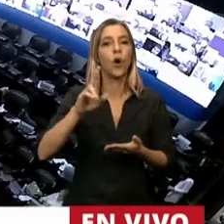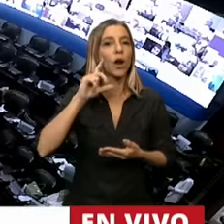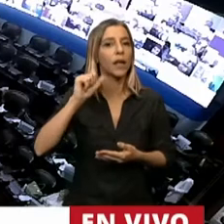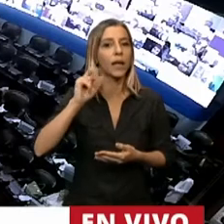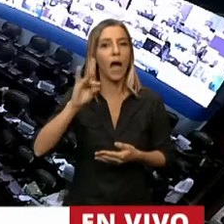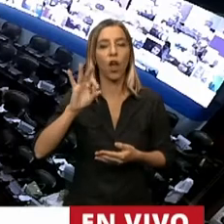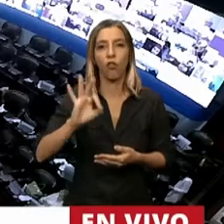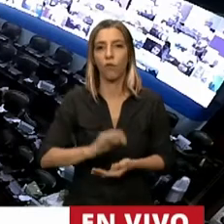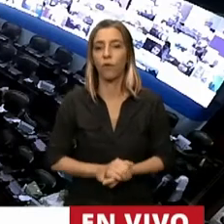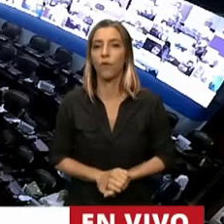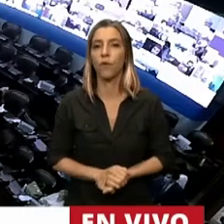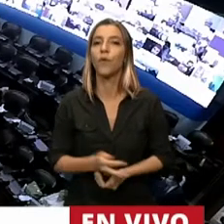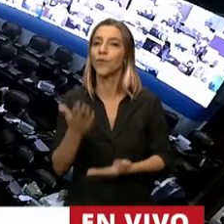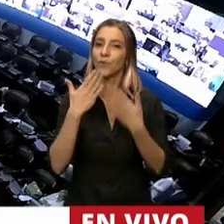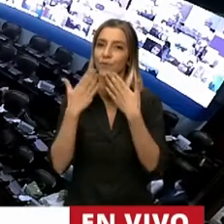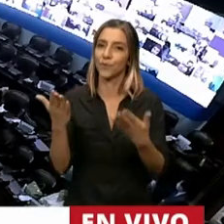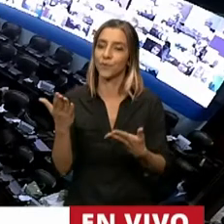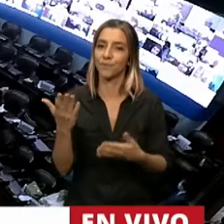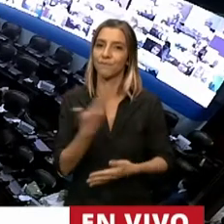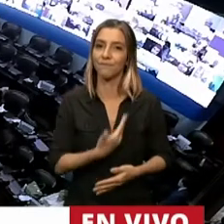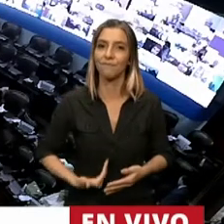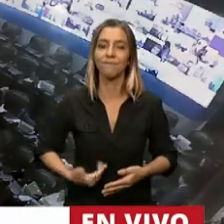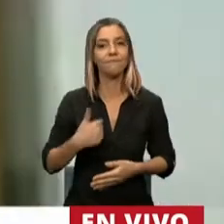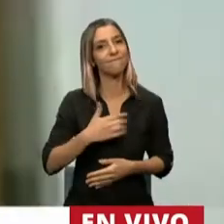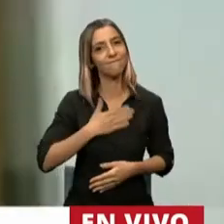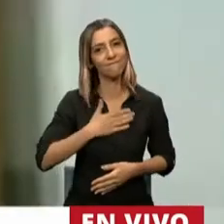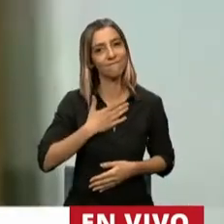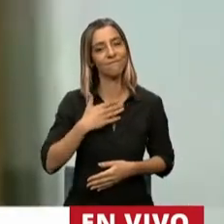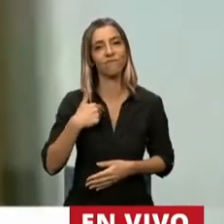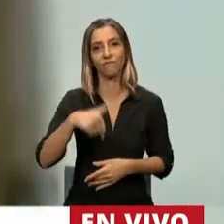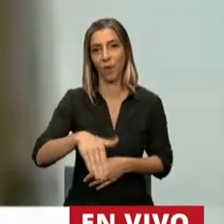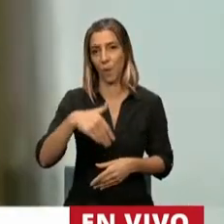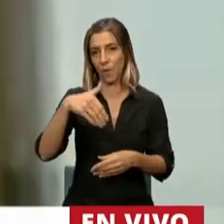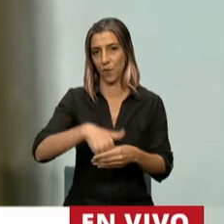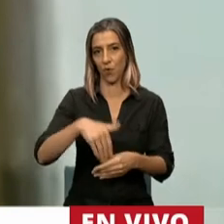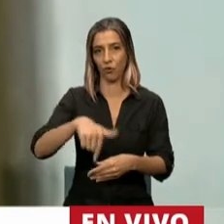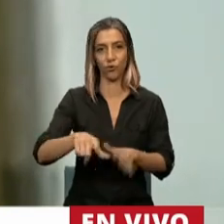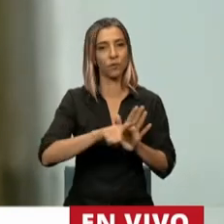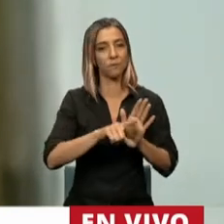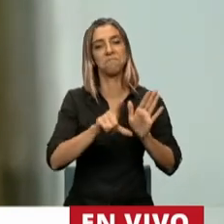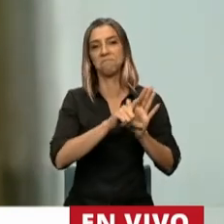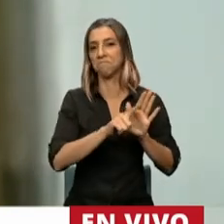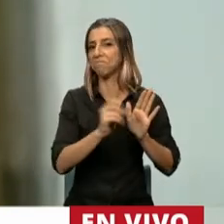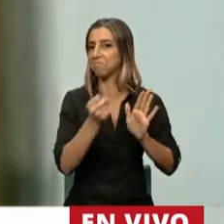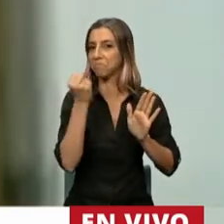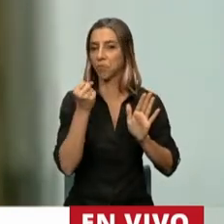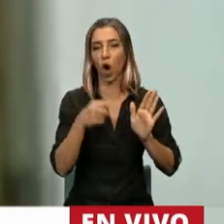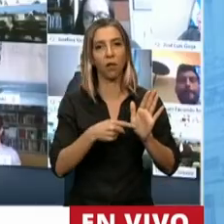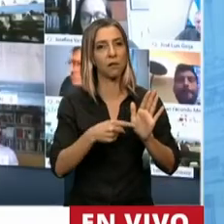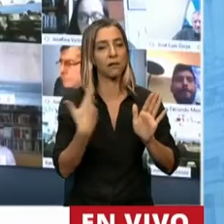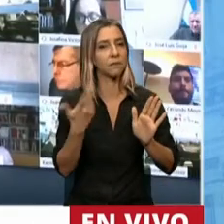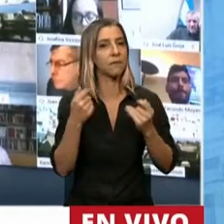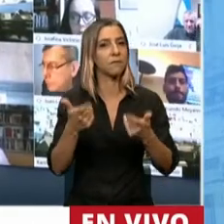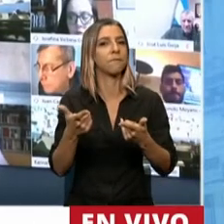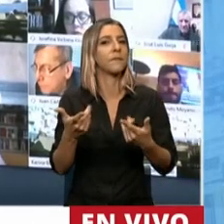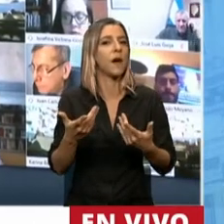Muchas gracias, señor presidente. Celebro estar votando esta ley. Esto merece un reconocimiento, una ley que le da